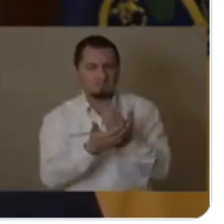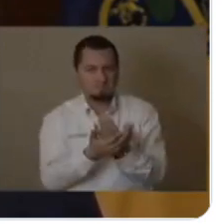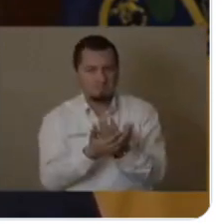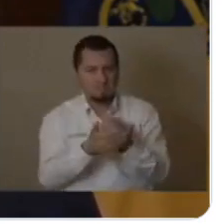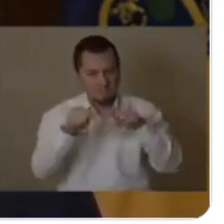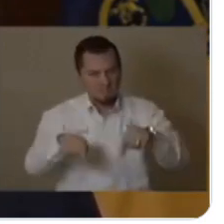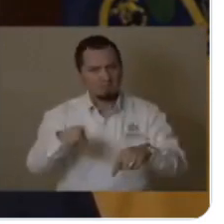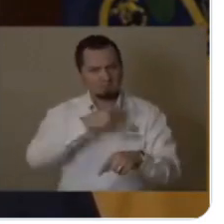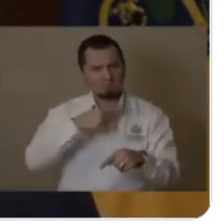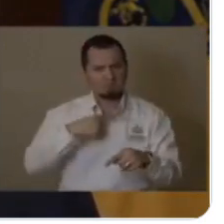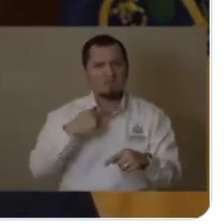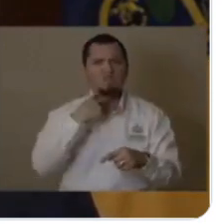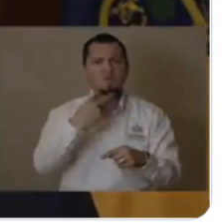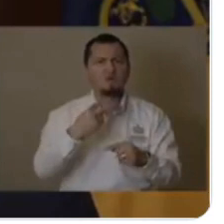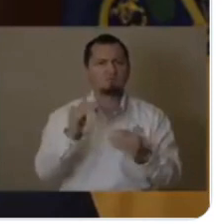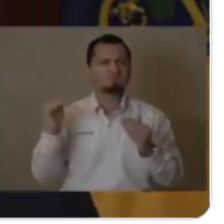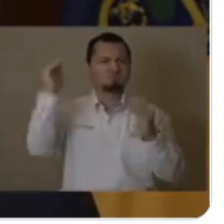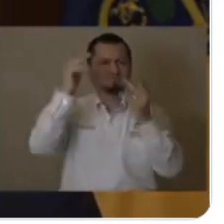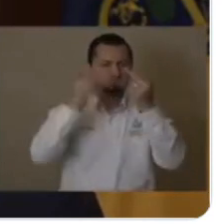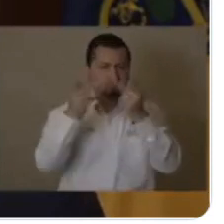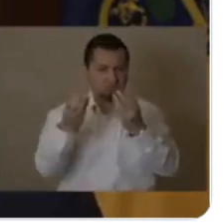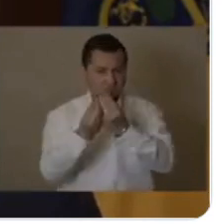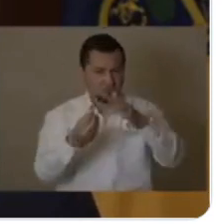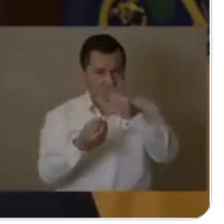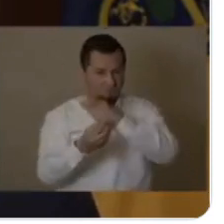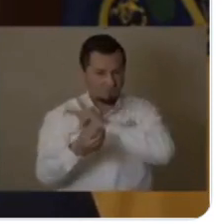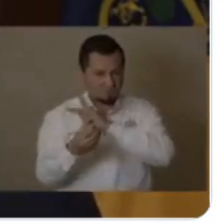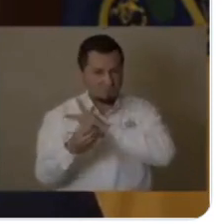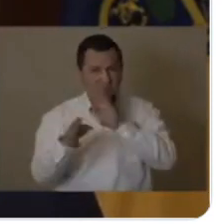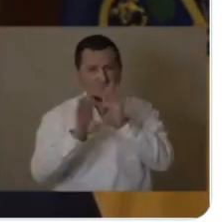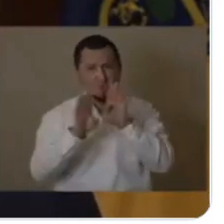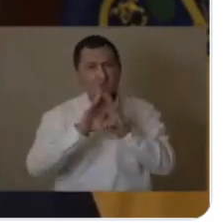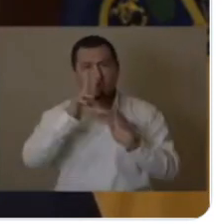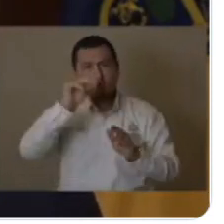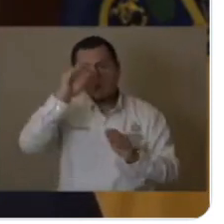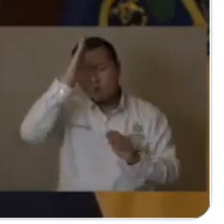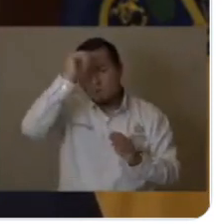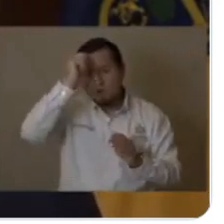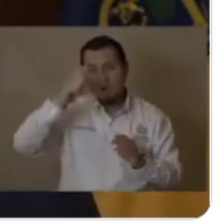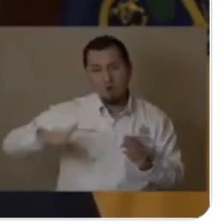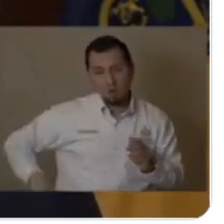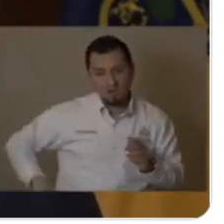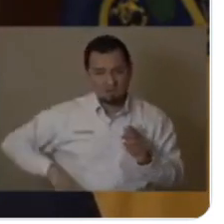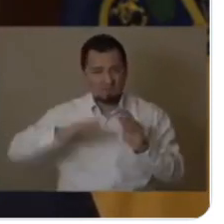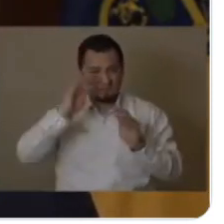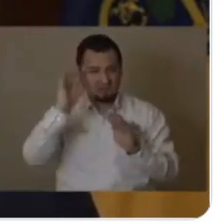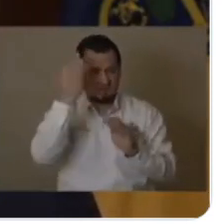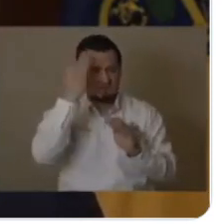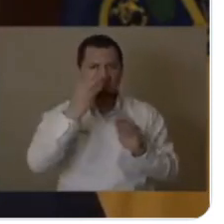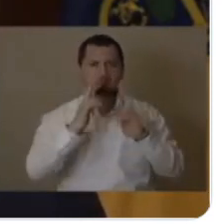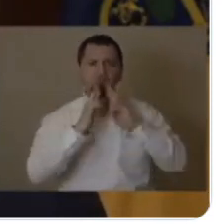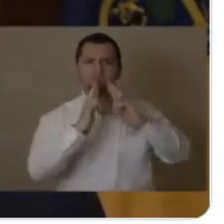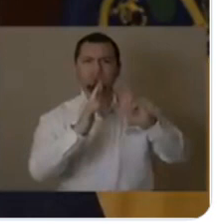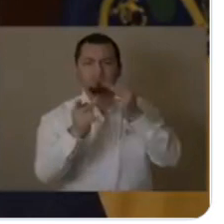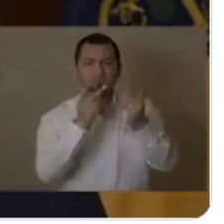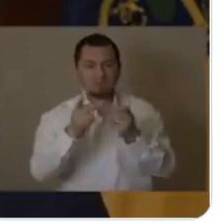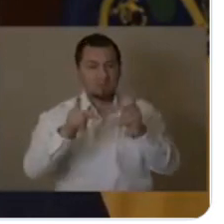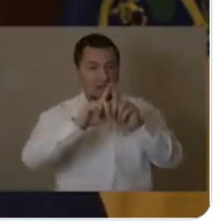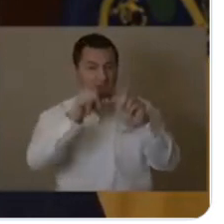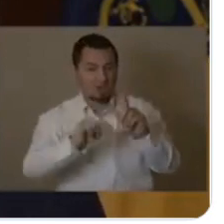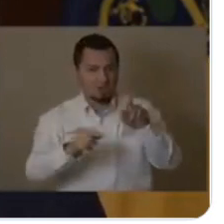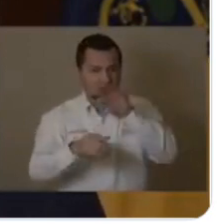México, como creo que tendrá que hacerse en estos momentos. Estaremos atentos a las medidas que define el Consejo Nacional de Salubridad.